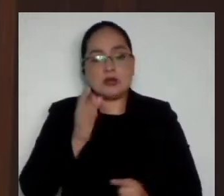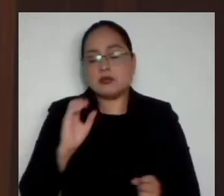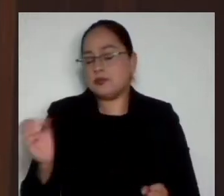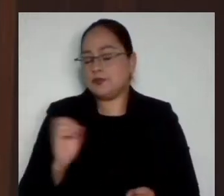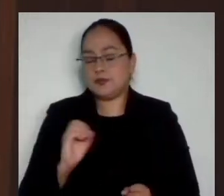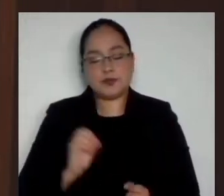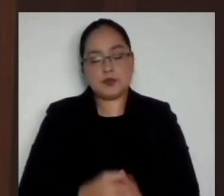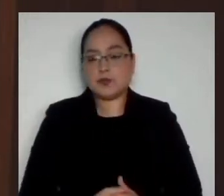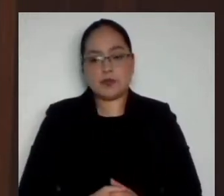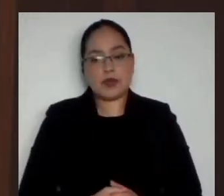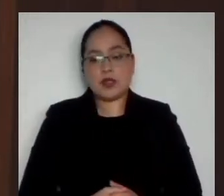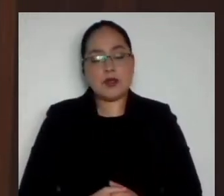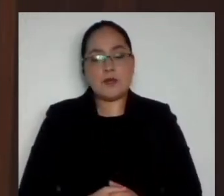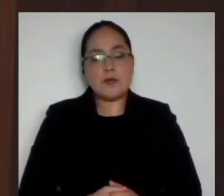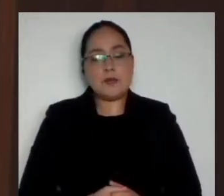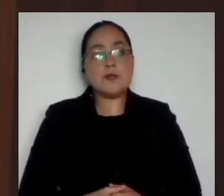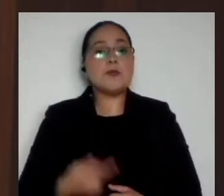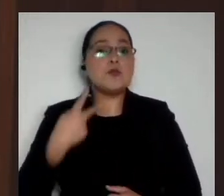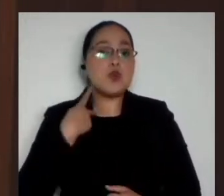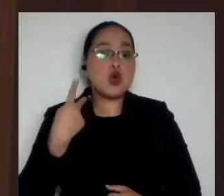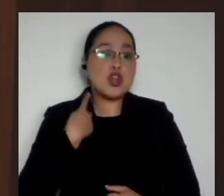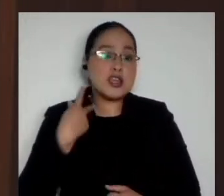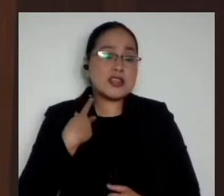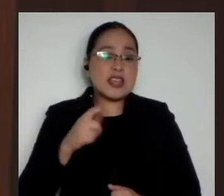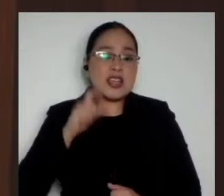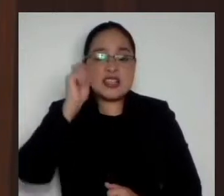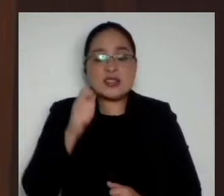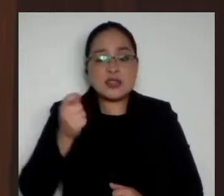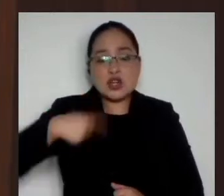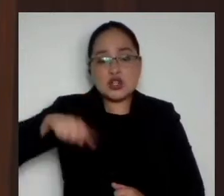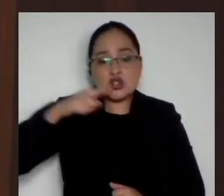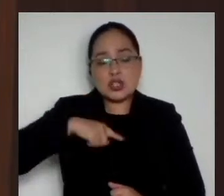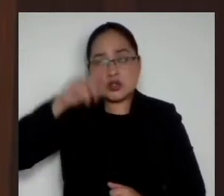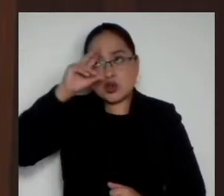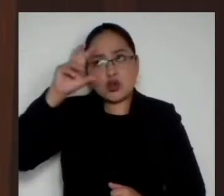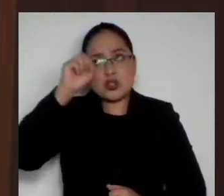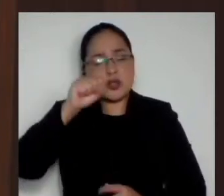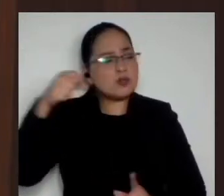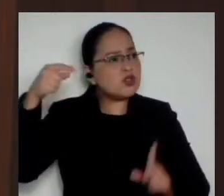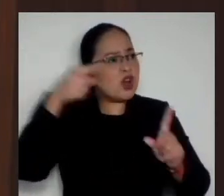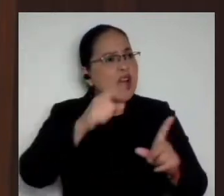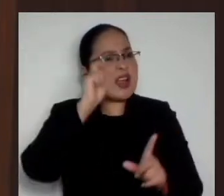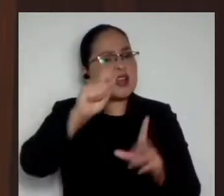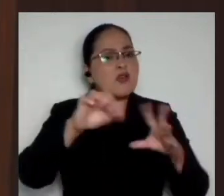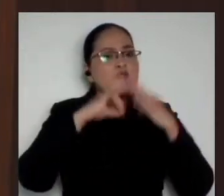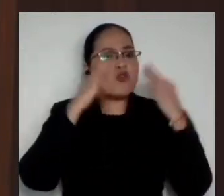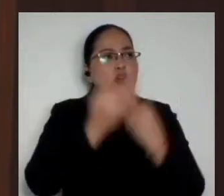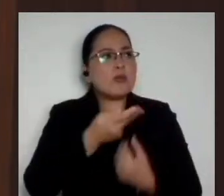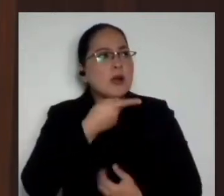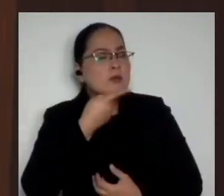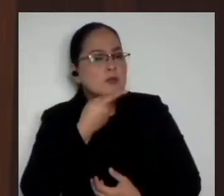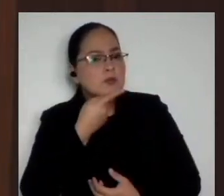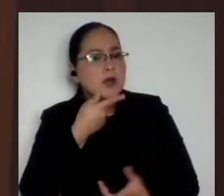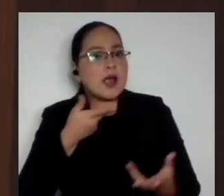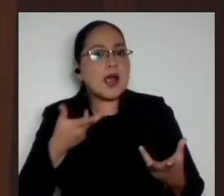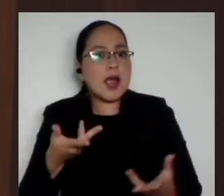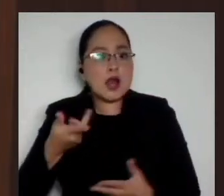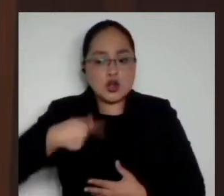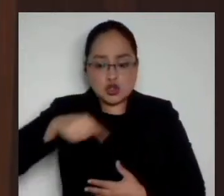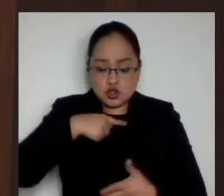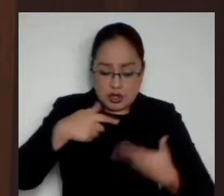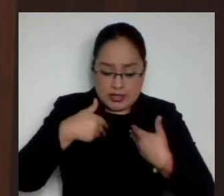política se genera a partir de la concepción dialéctica. Si entendemos la